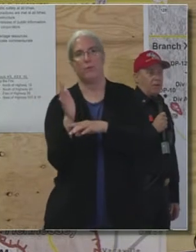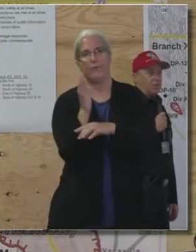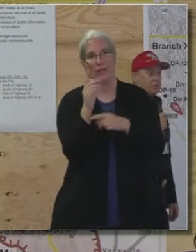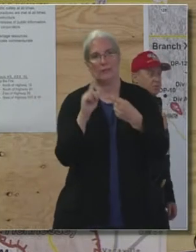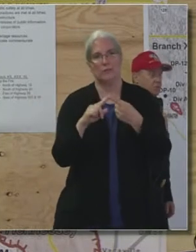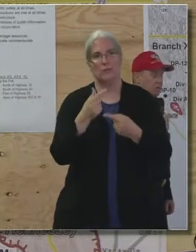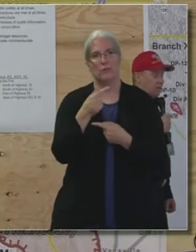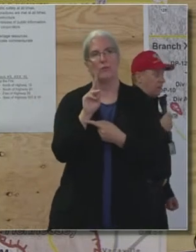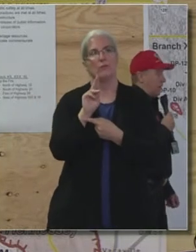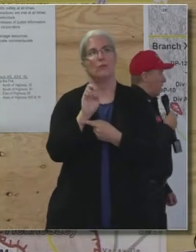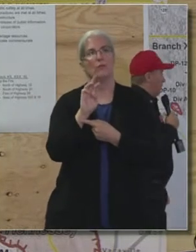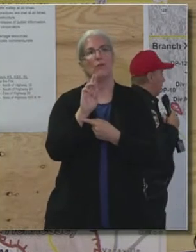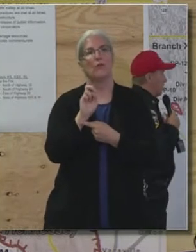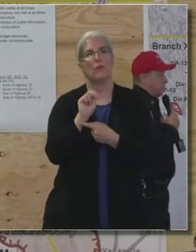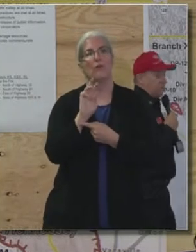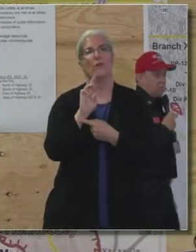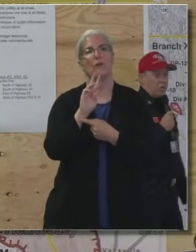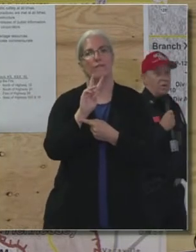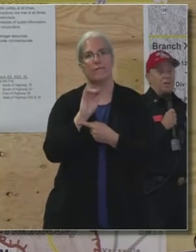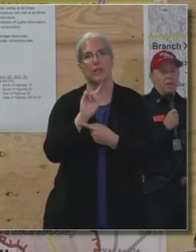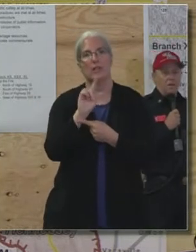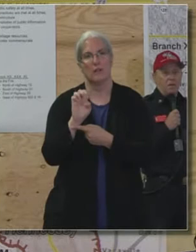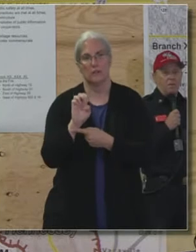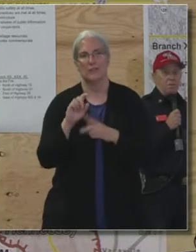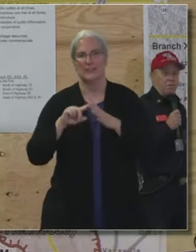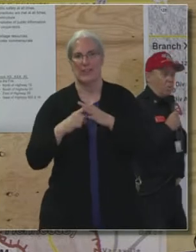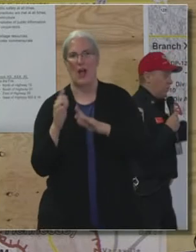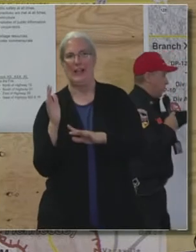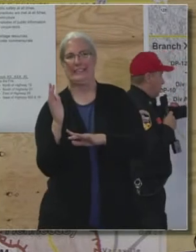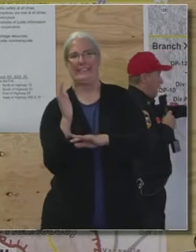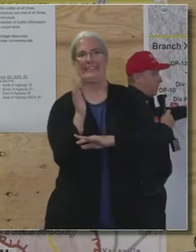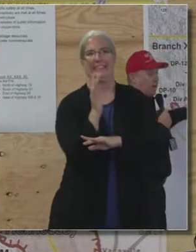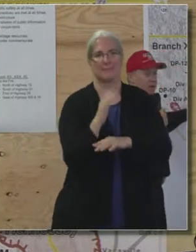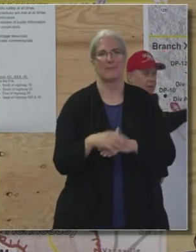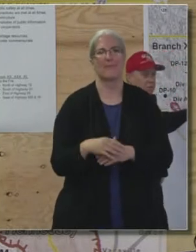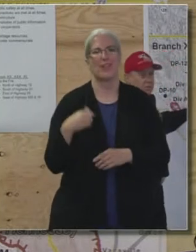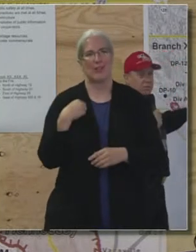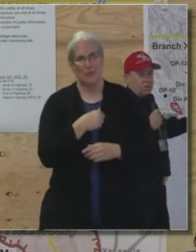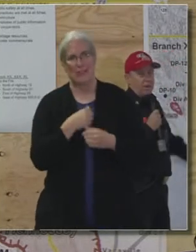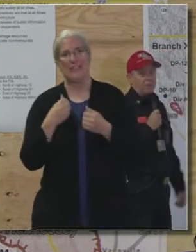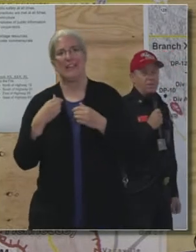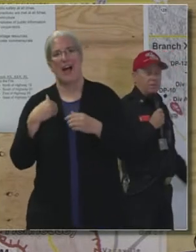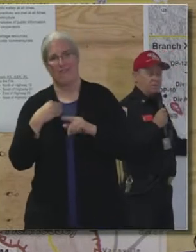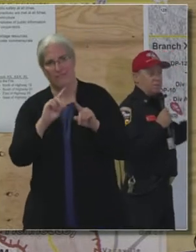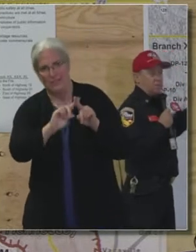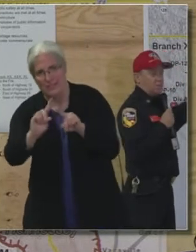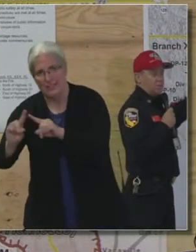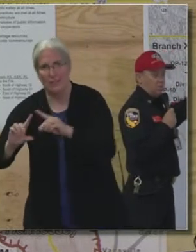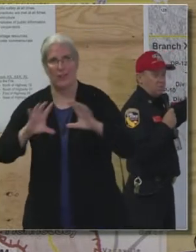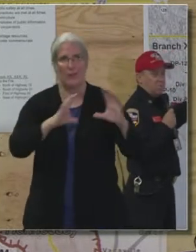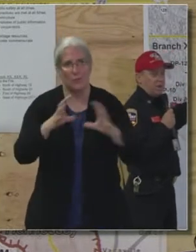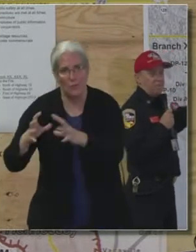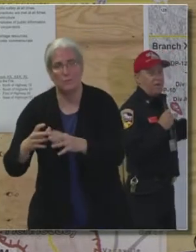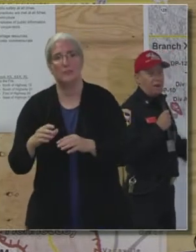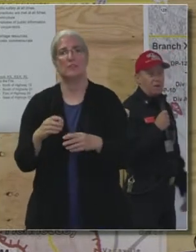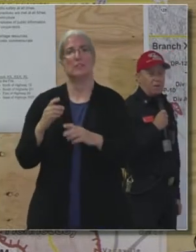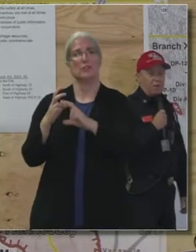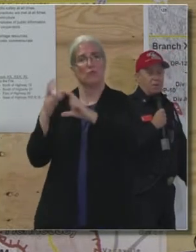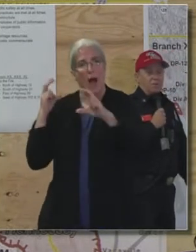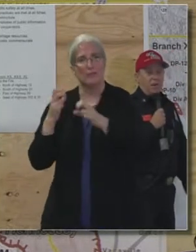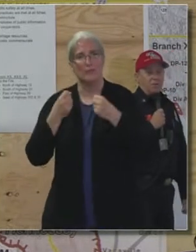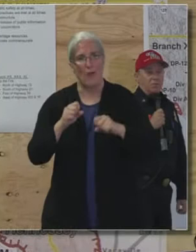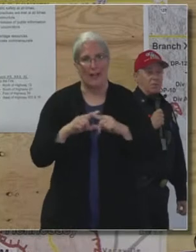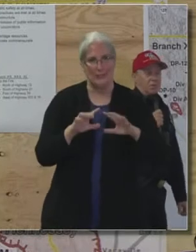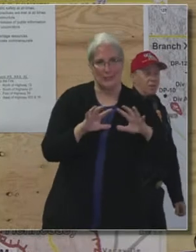tenemos equipos de bomberos camiones y bomberos a pie trabajando para apagar y